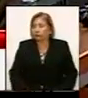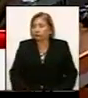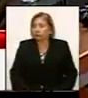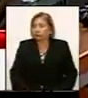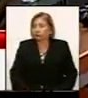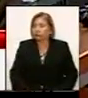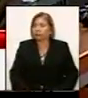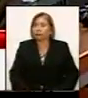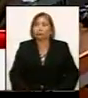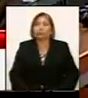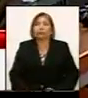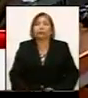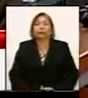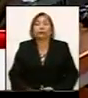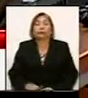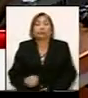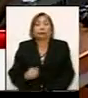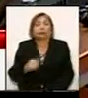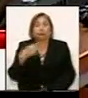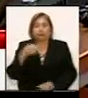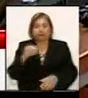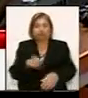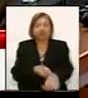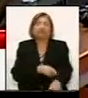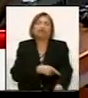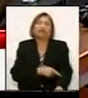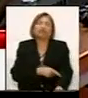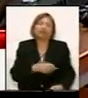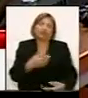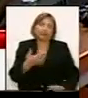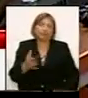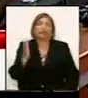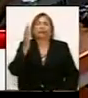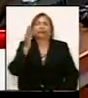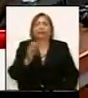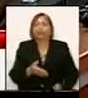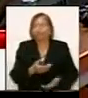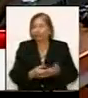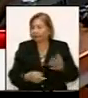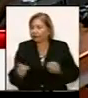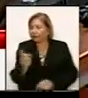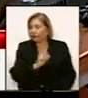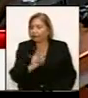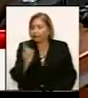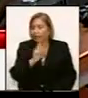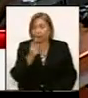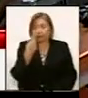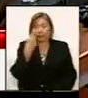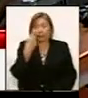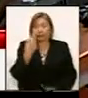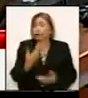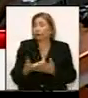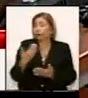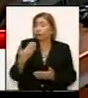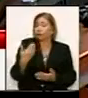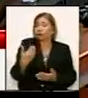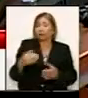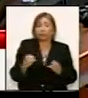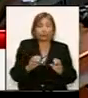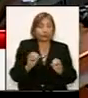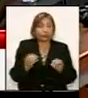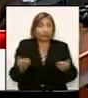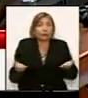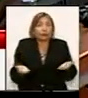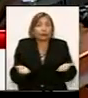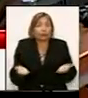el precedente de que ya se ha hecho costumbre en el Tribunal Constitucional, y no es este primer caso, han habido otros casos también